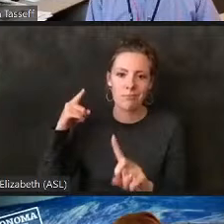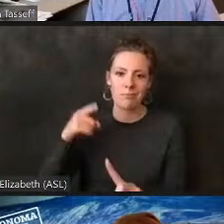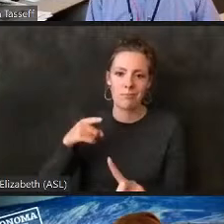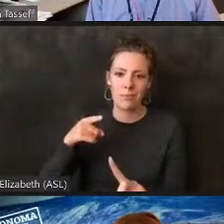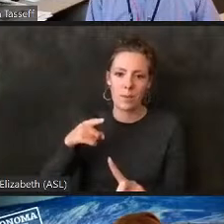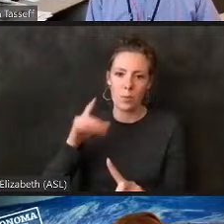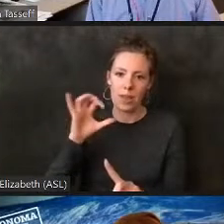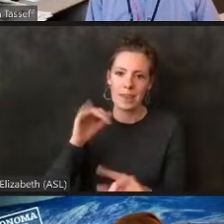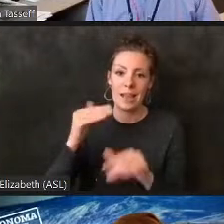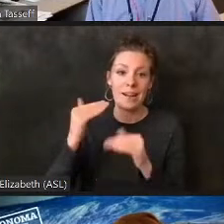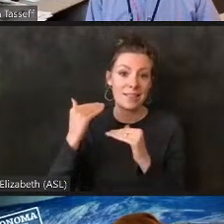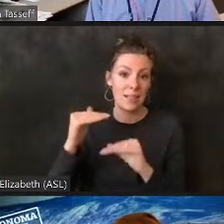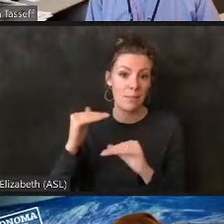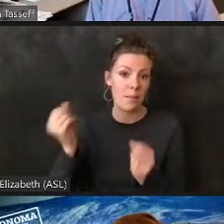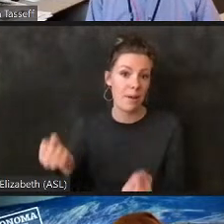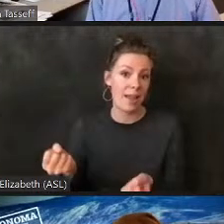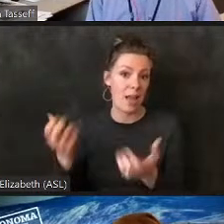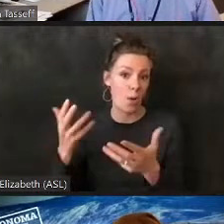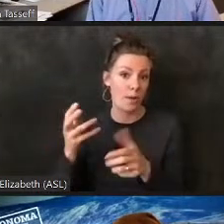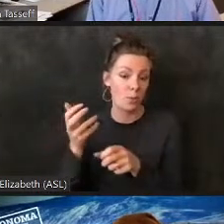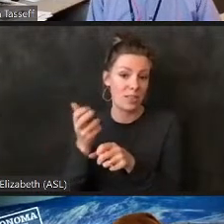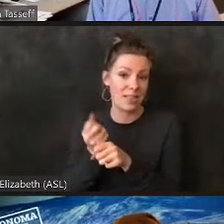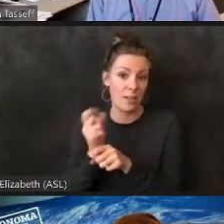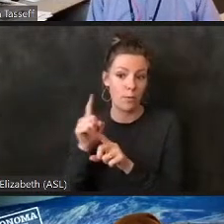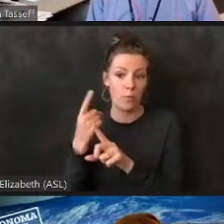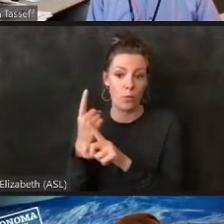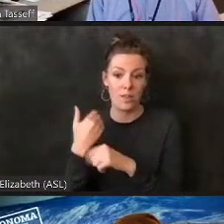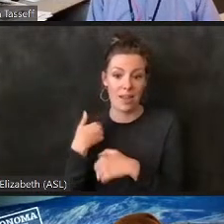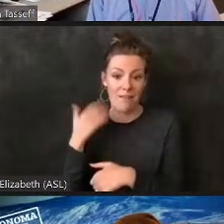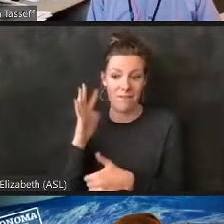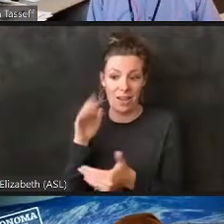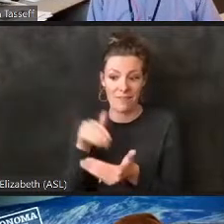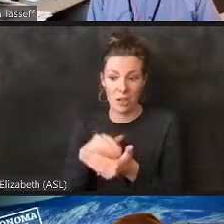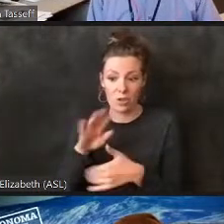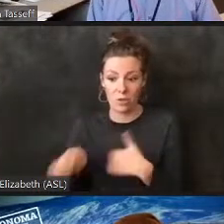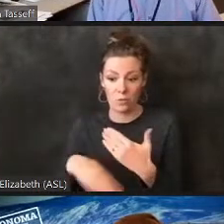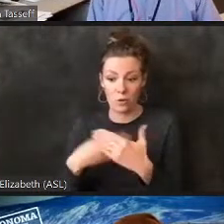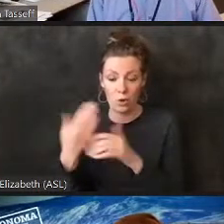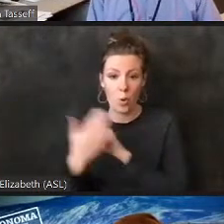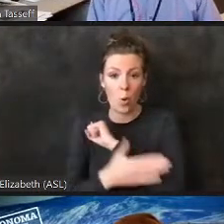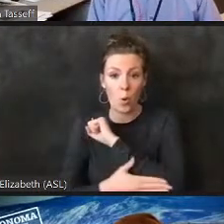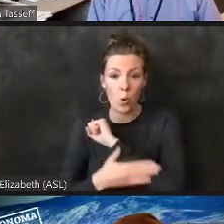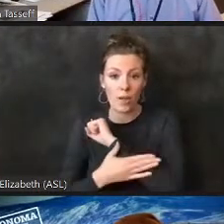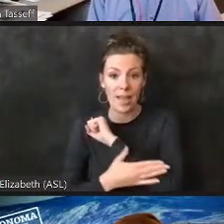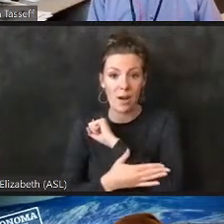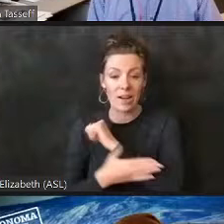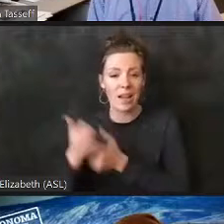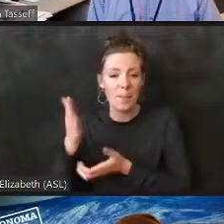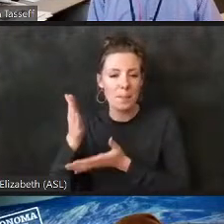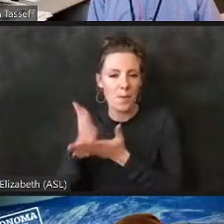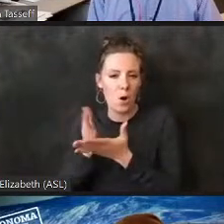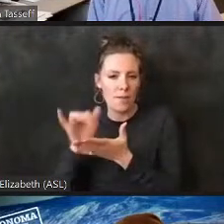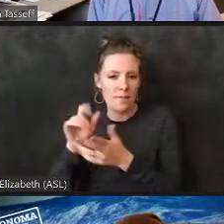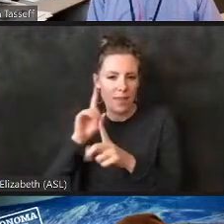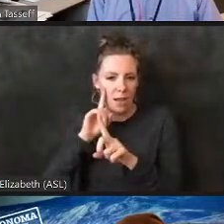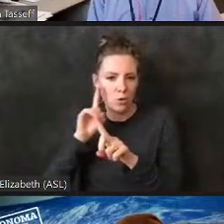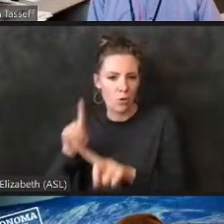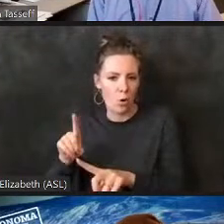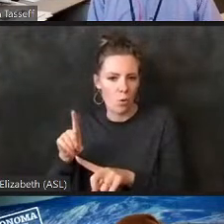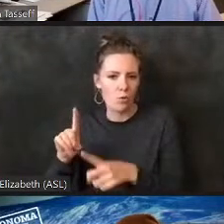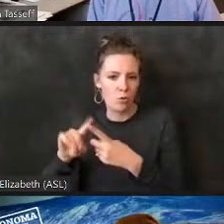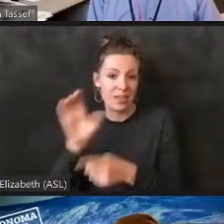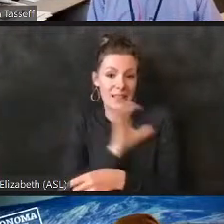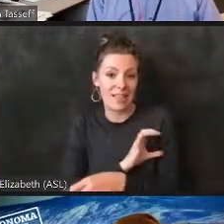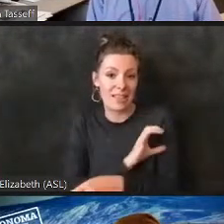is limited by how many we receive. And if we only get 5,000 for the whole county, just a portion of that goes to those clinics themselves.